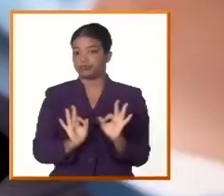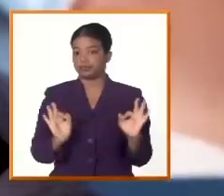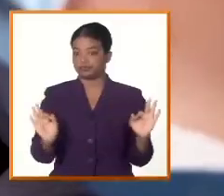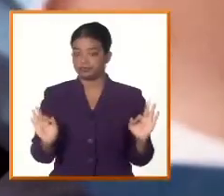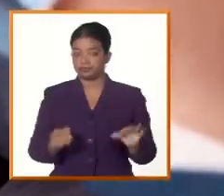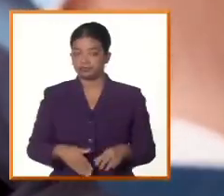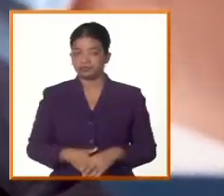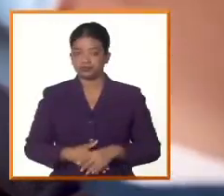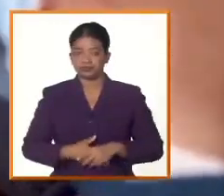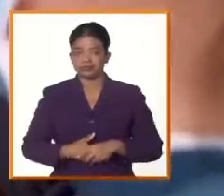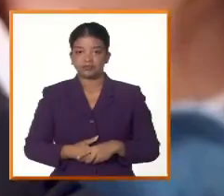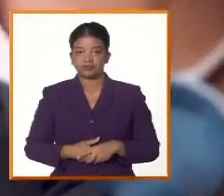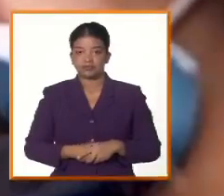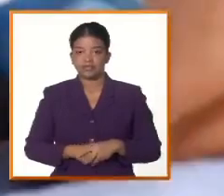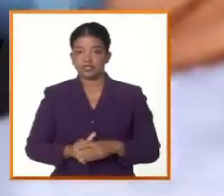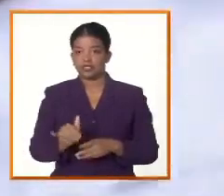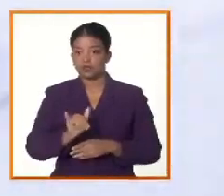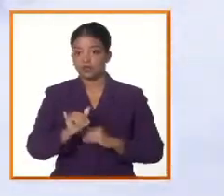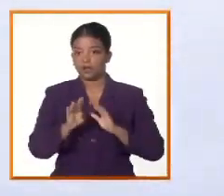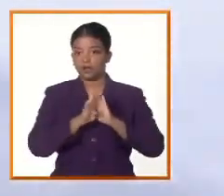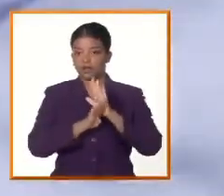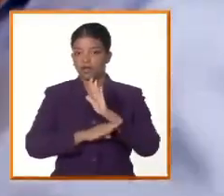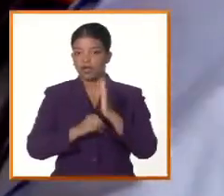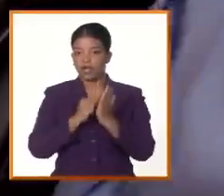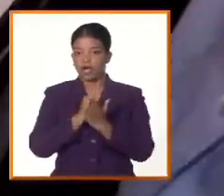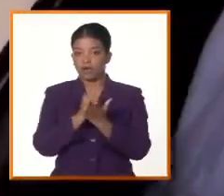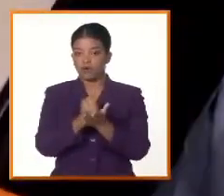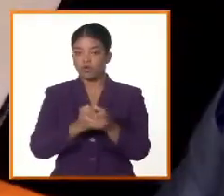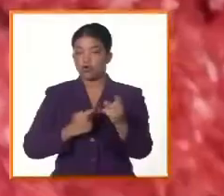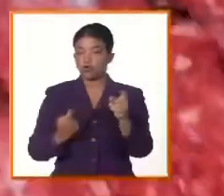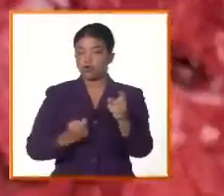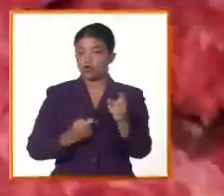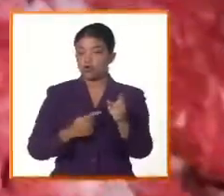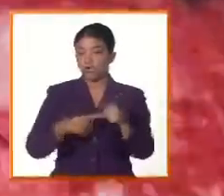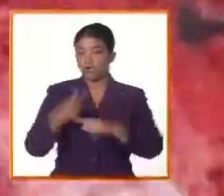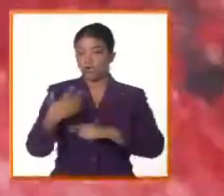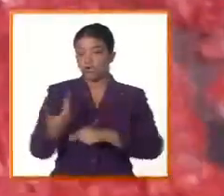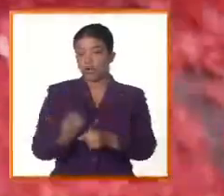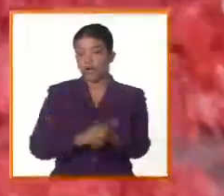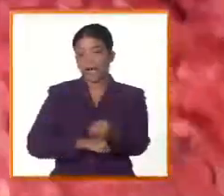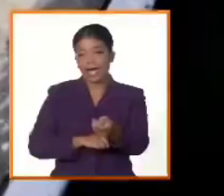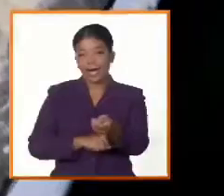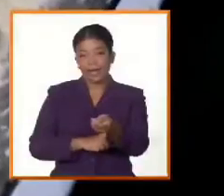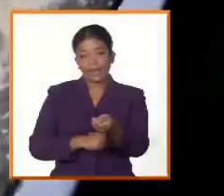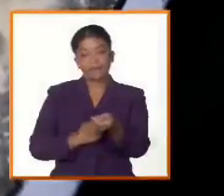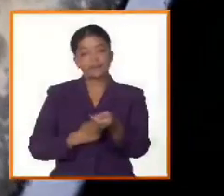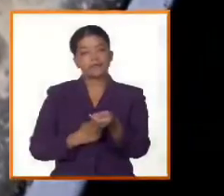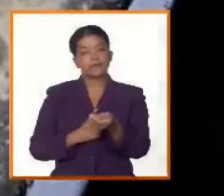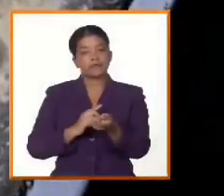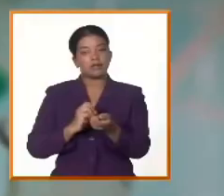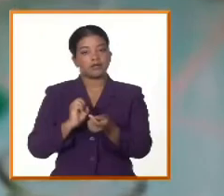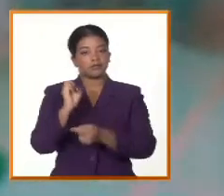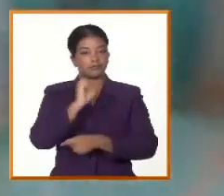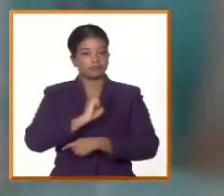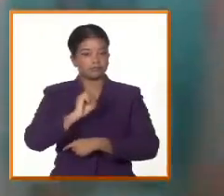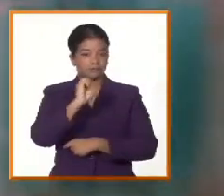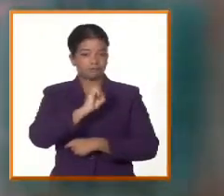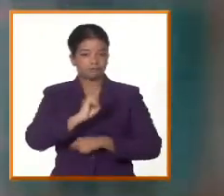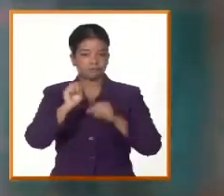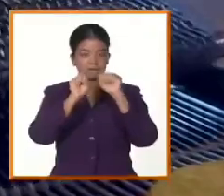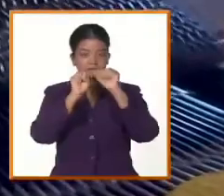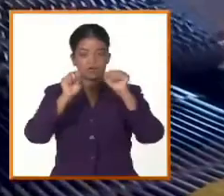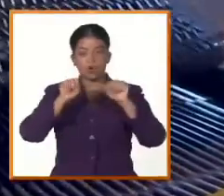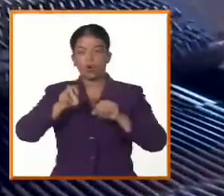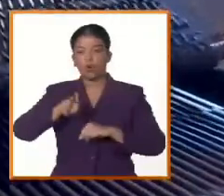acoge también el programa de apoyo a la lucha contra la anemia en grupos vulnerables en Cuba auspiciado por organismos del sistema de Naciones